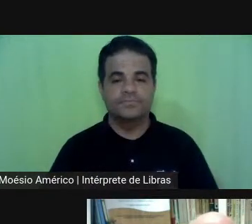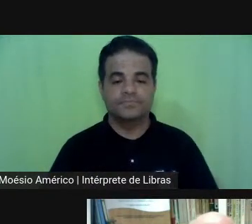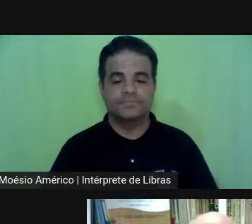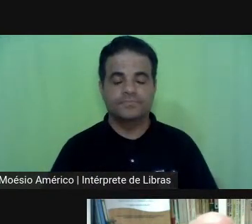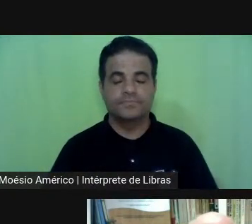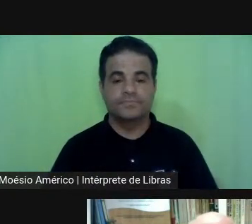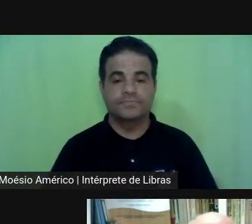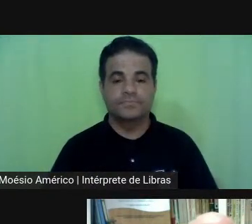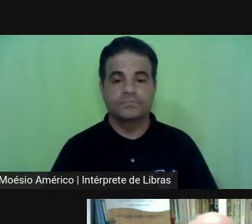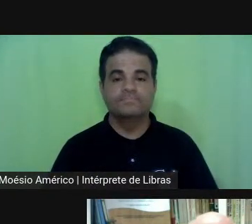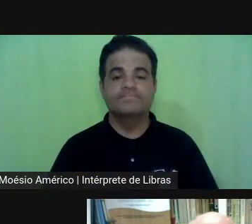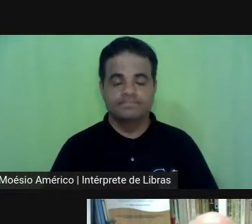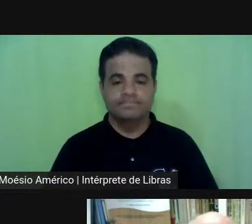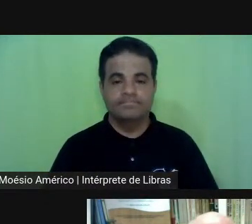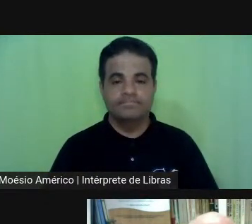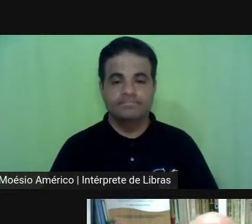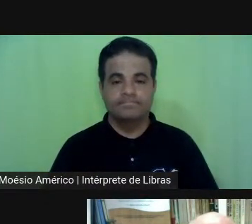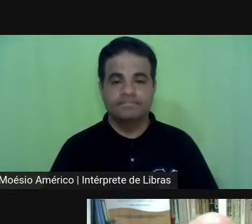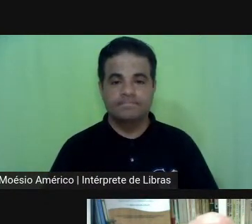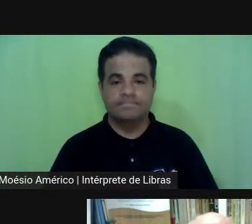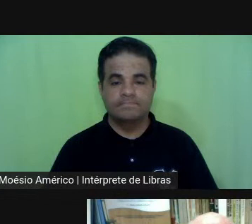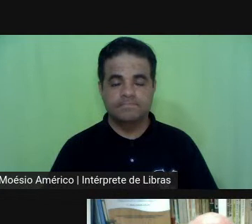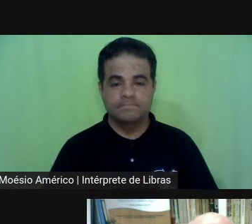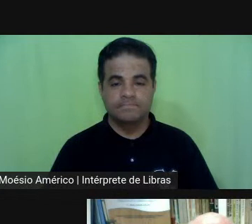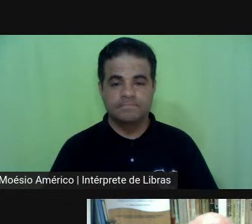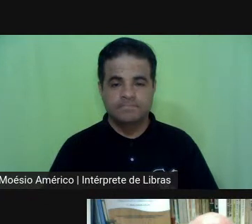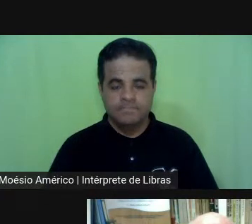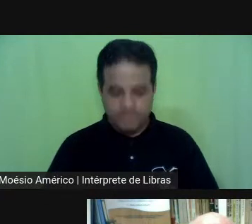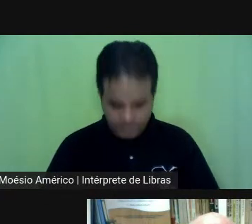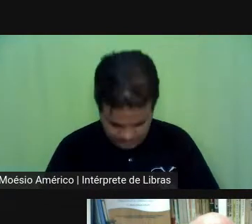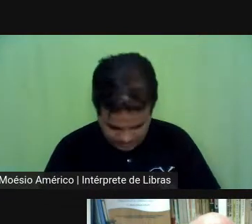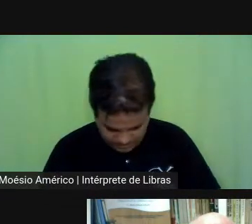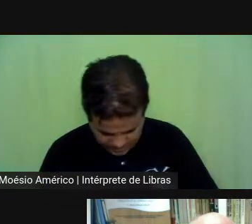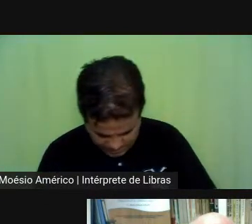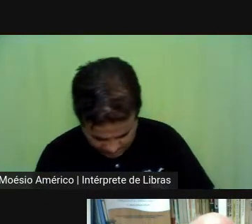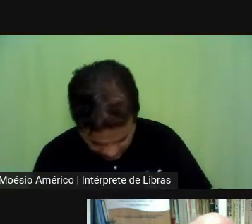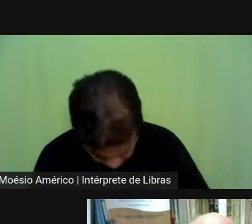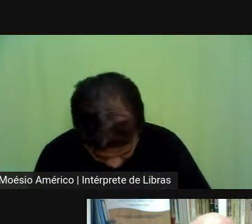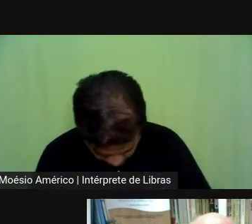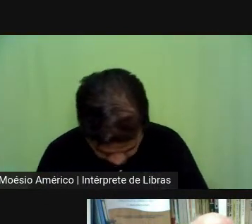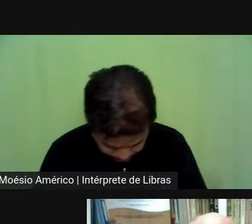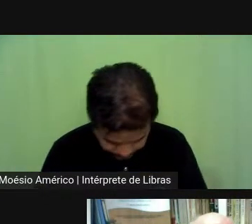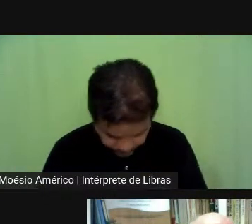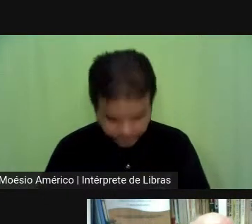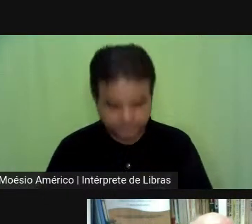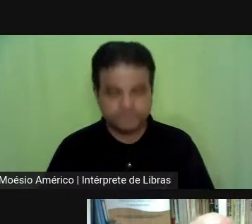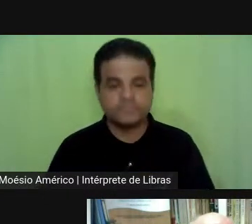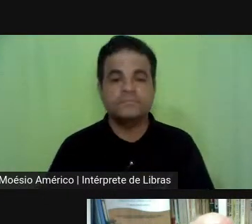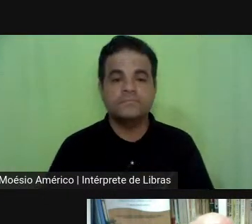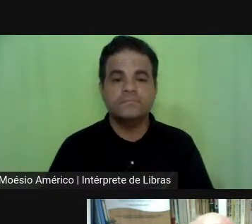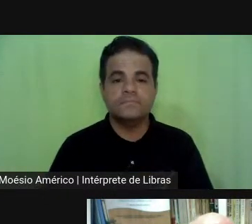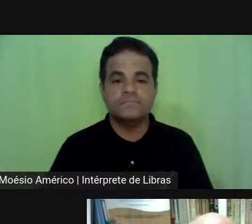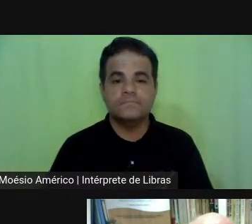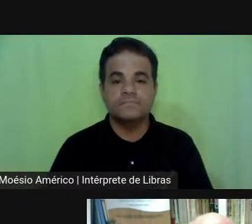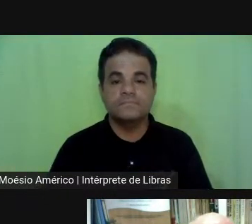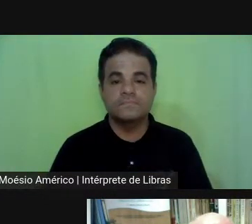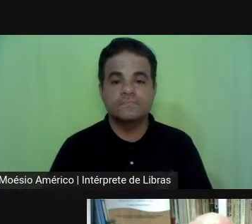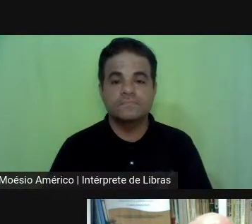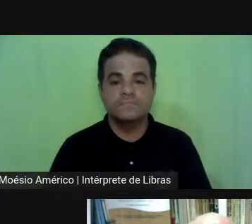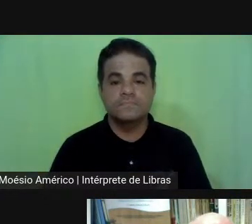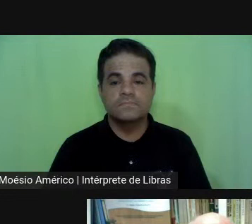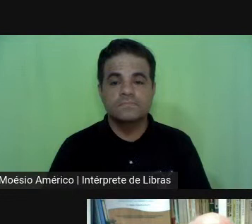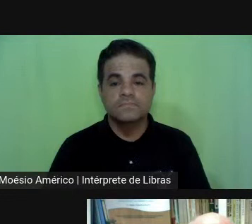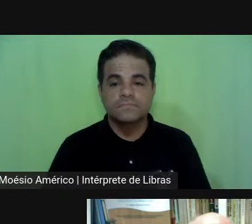la cuerda también se la dará no pudiendo usted piensa que la razón pura ha traído muchos